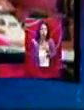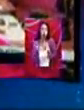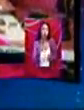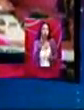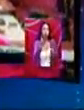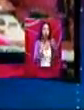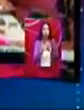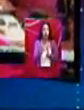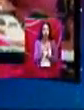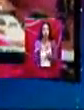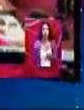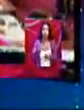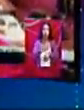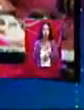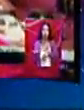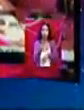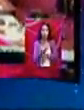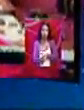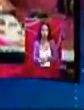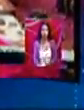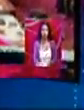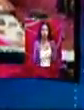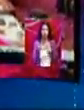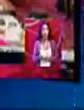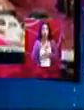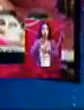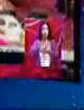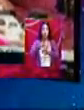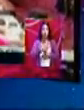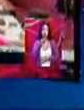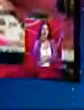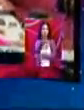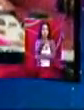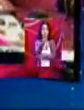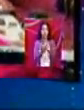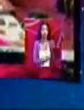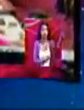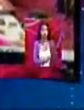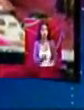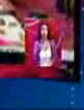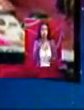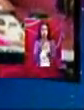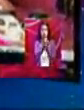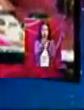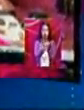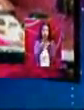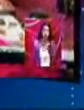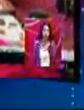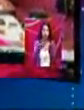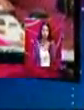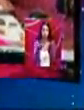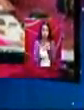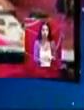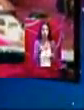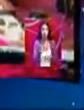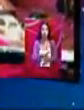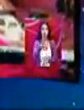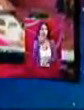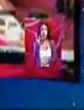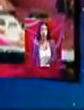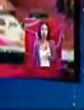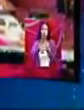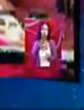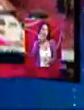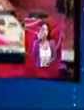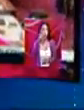hora. Esperamos que cuando arranque el quórum en la tarde, el llamado de lista debe ser aproximadamente desde las 5 hasta las